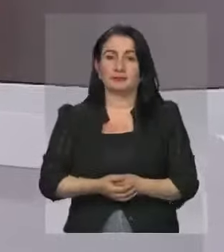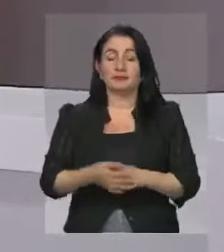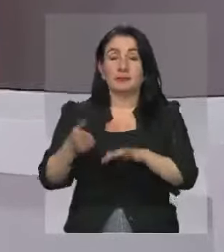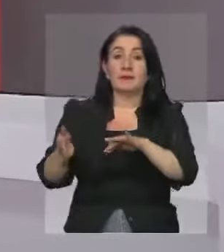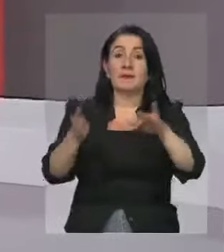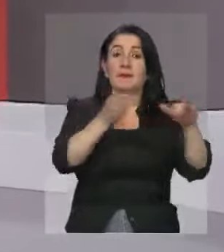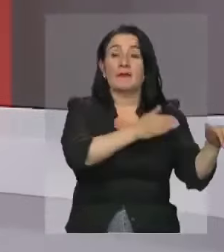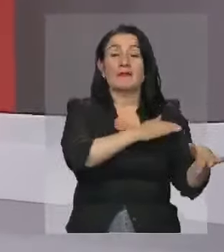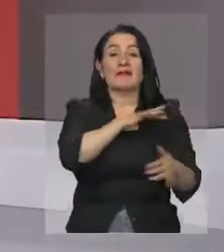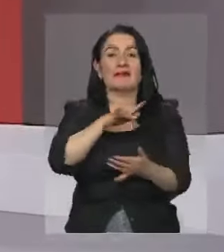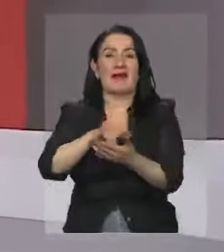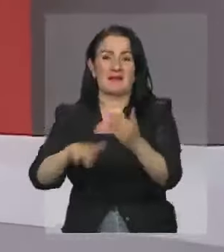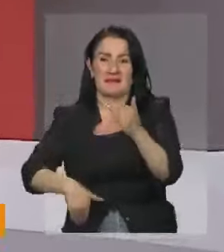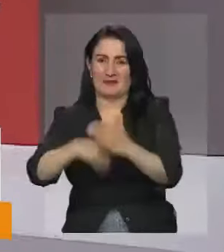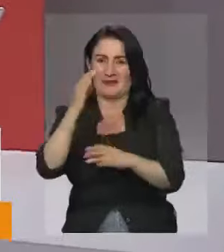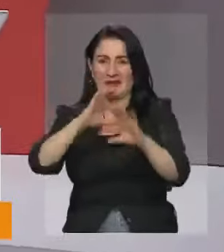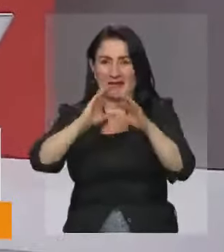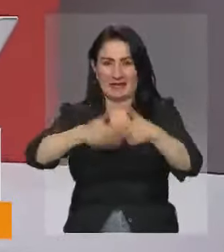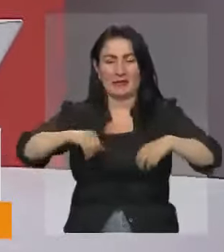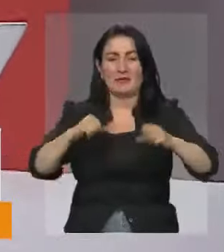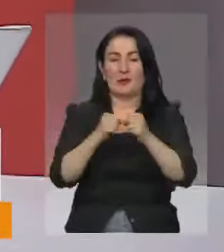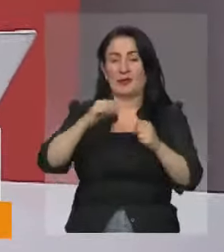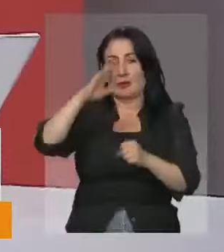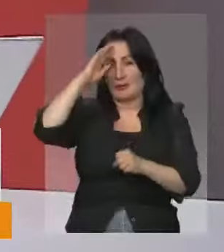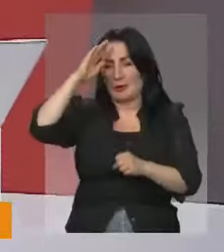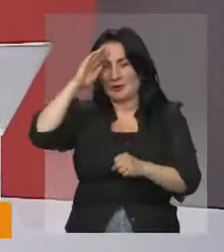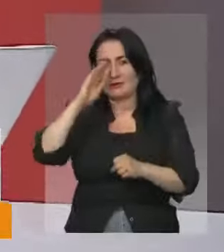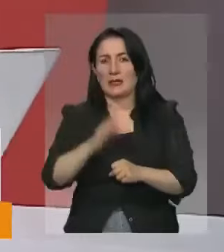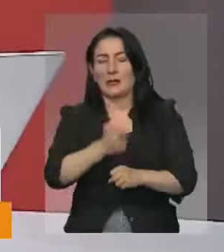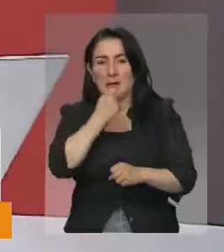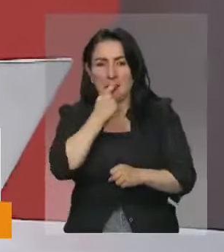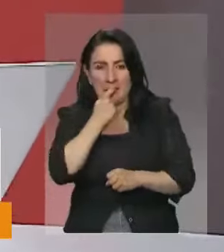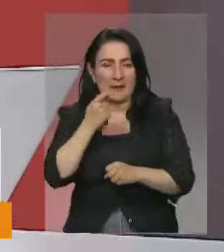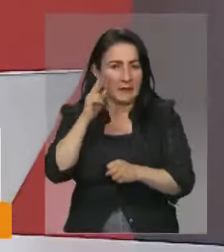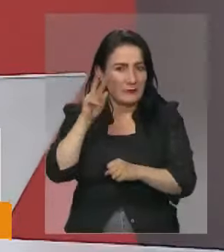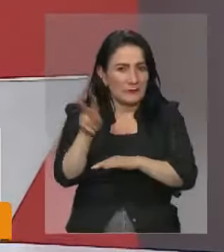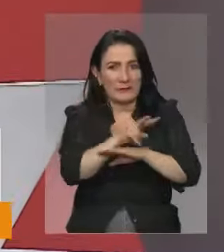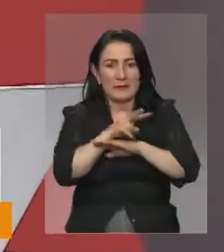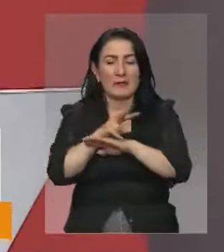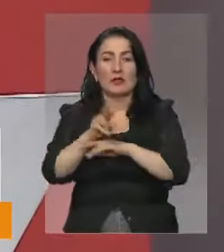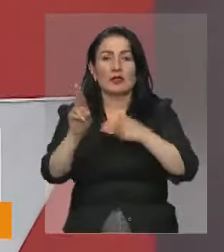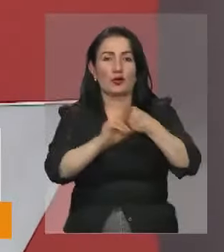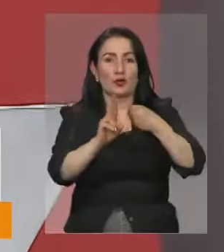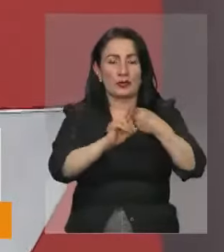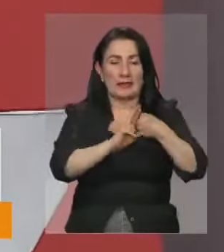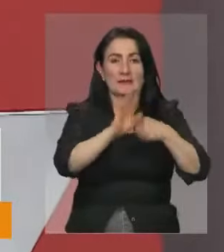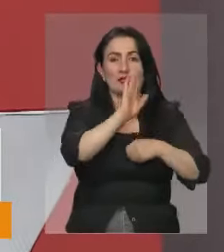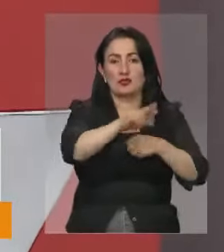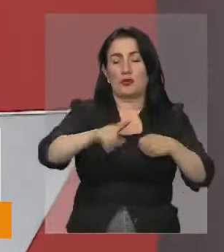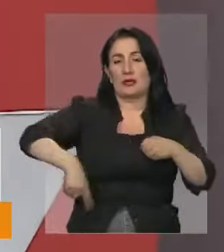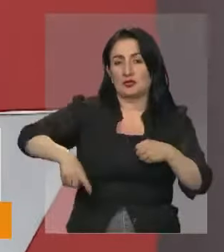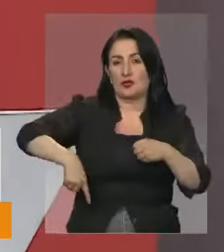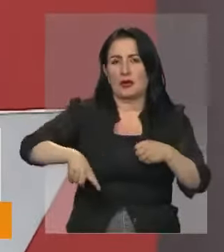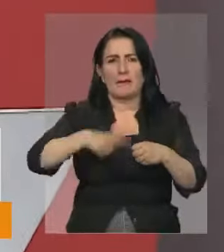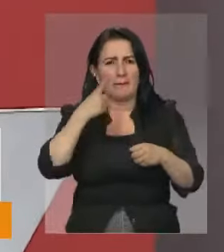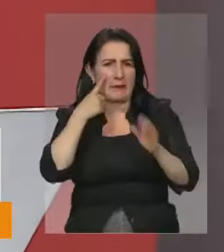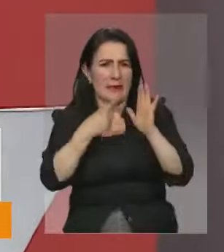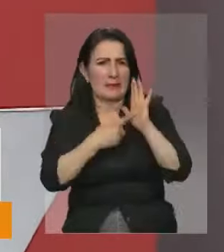Tras el regreso a clases en Bogotá, la Policía de Tránsito intensificará los operativos a las rutas escolares de la ciudad para garantizar que presten